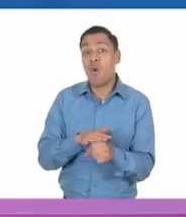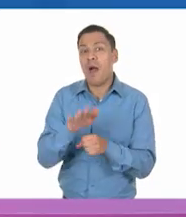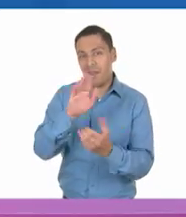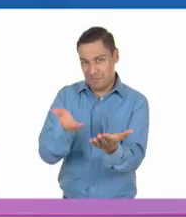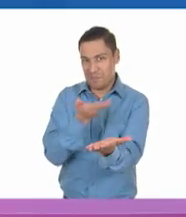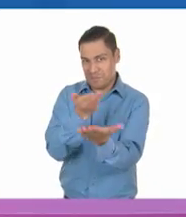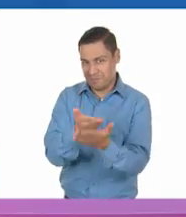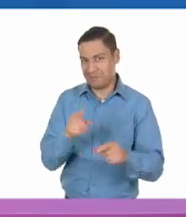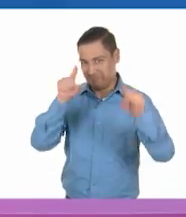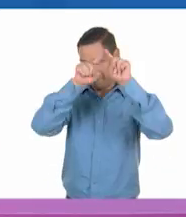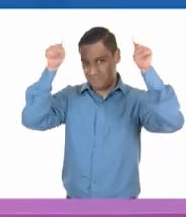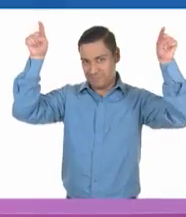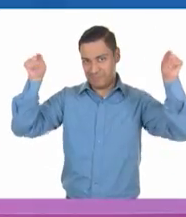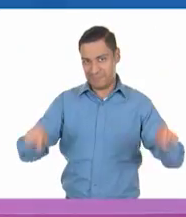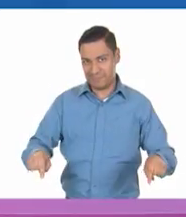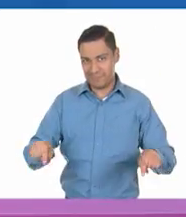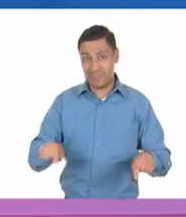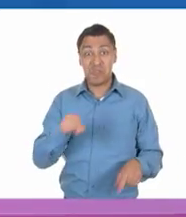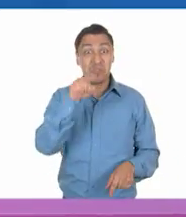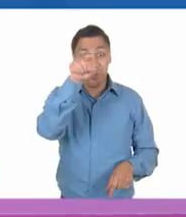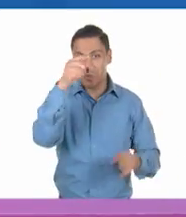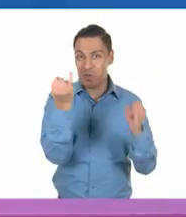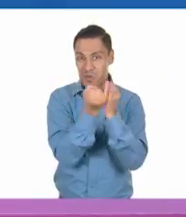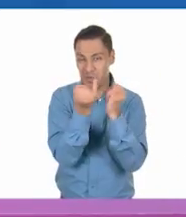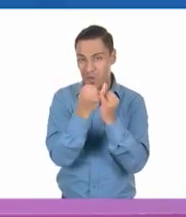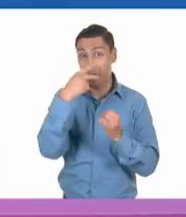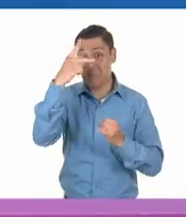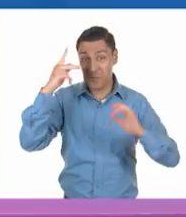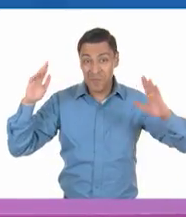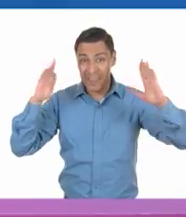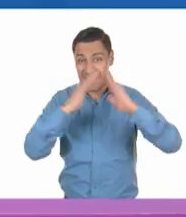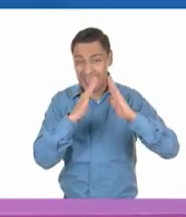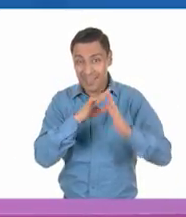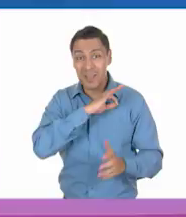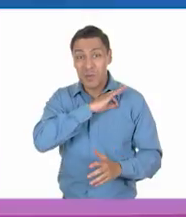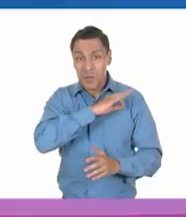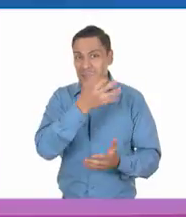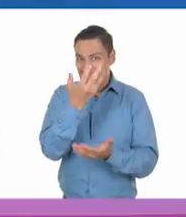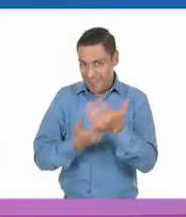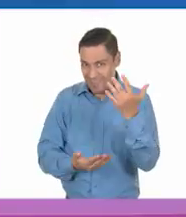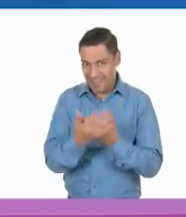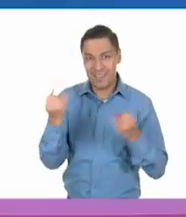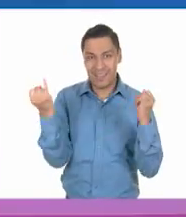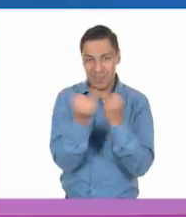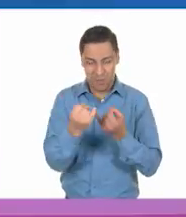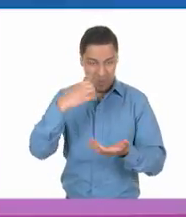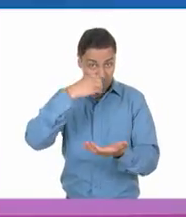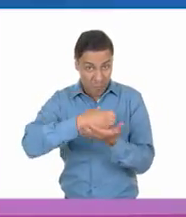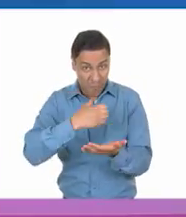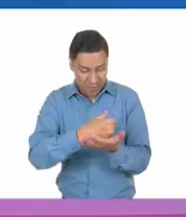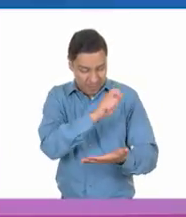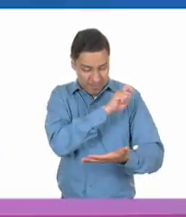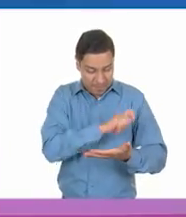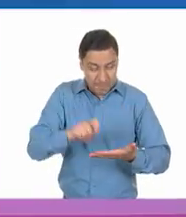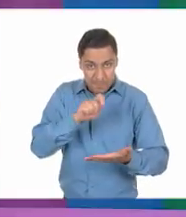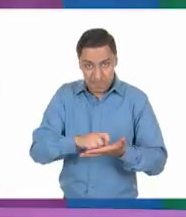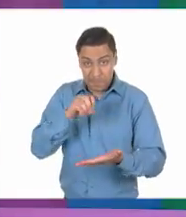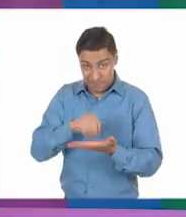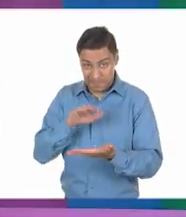idea! Y así también nuestros amigos y amigas desde sus casitas pueden hacerlo al mismo tiempo en su cuaderno o en una hoja.